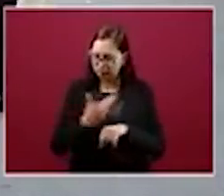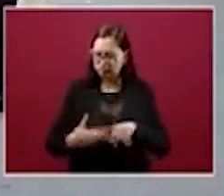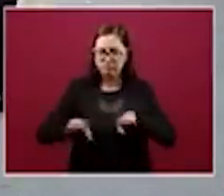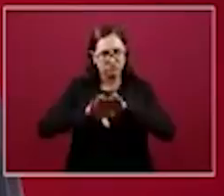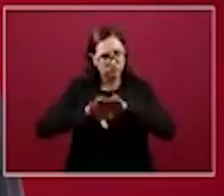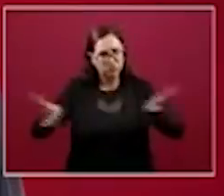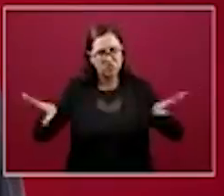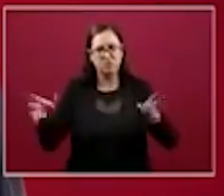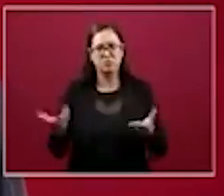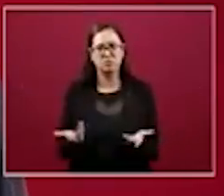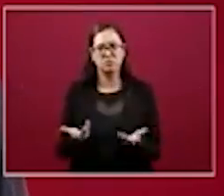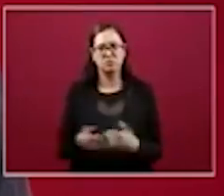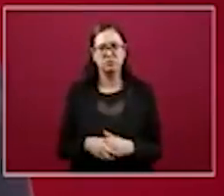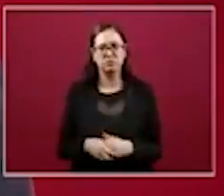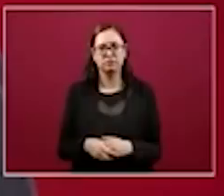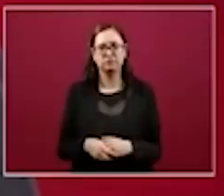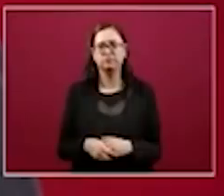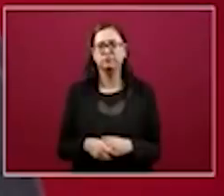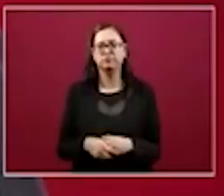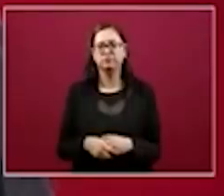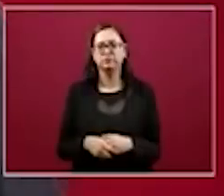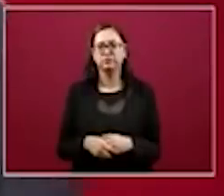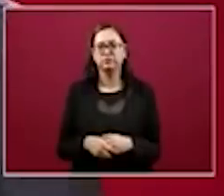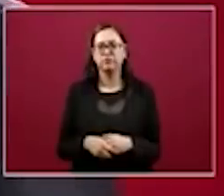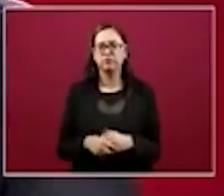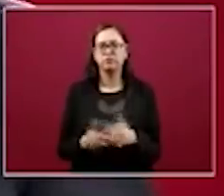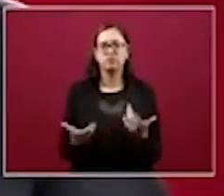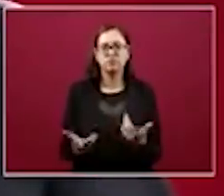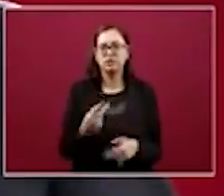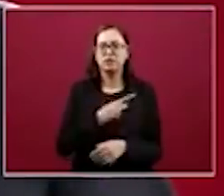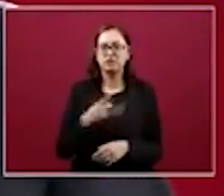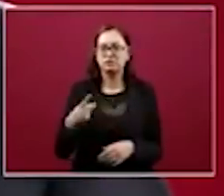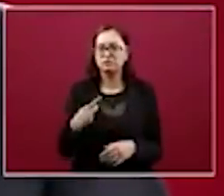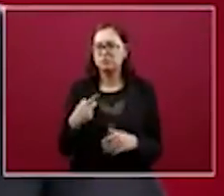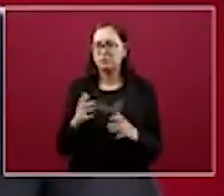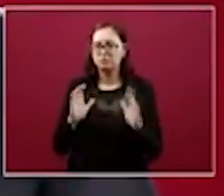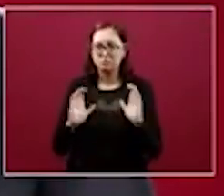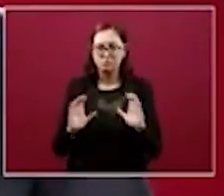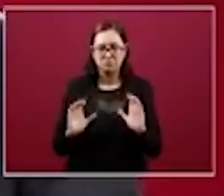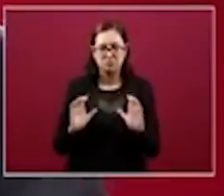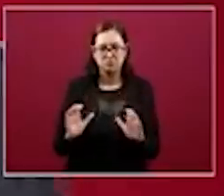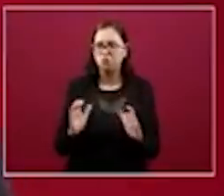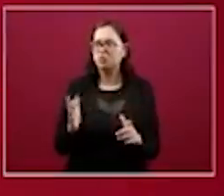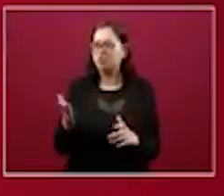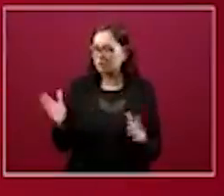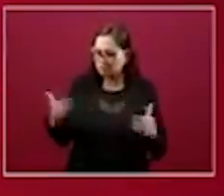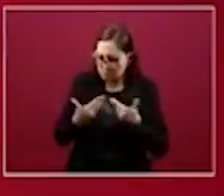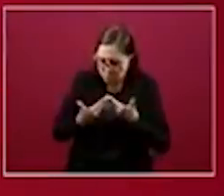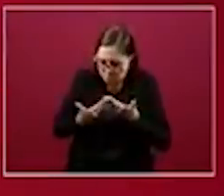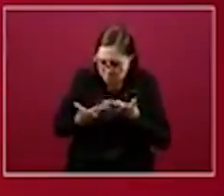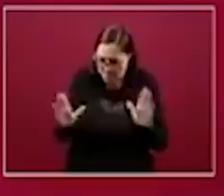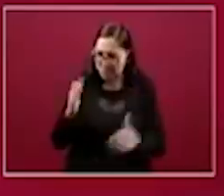democratizar y se tiene que hacer con más competencia, se tiene que